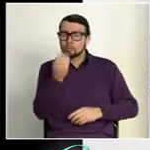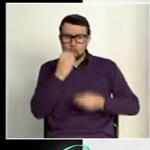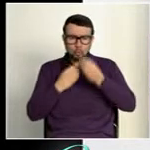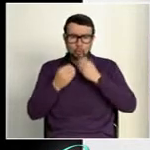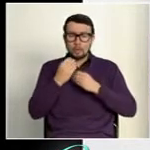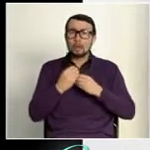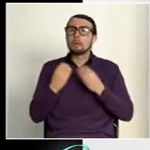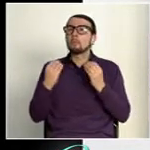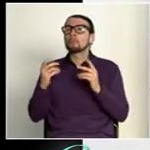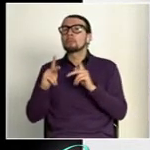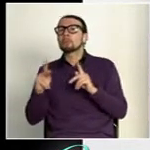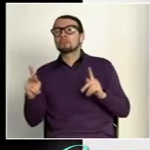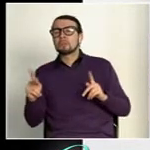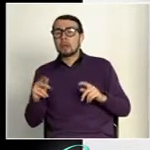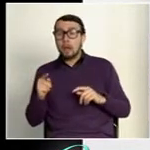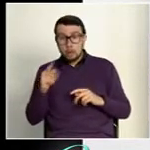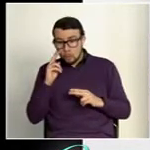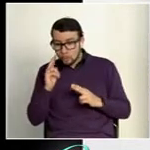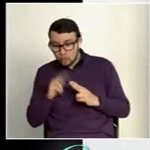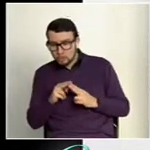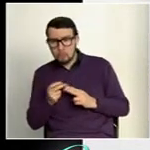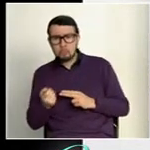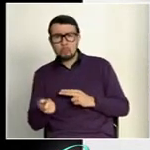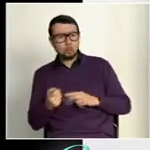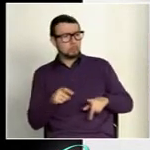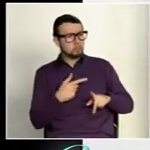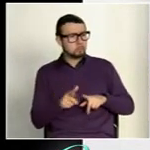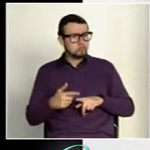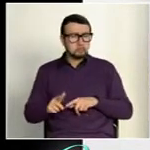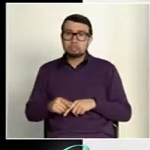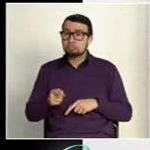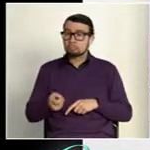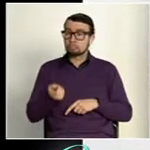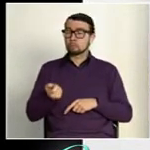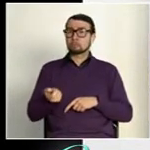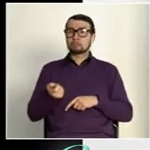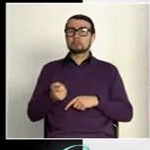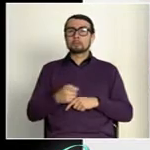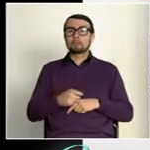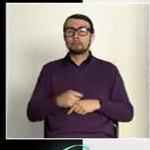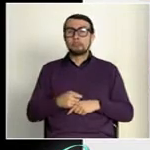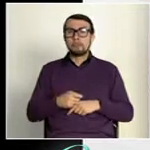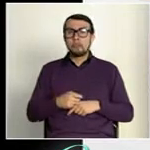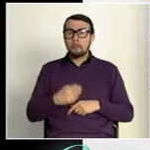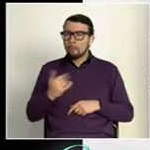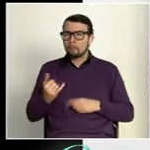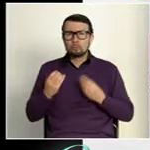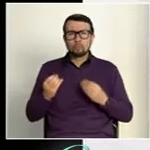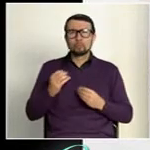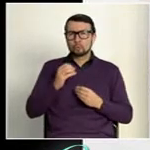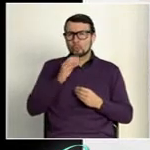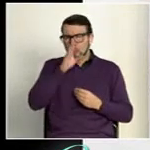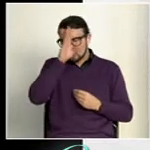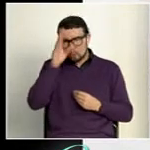muchas personas solamente conocen muy pocos alimentos, conocen muy reducidos, lo repiten con mucha frecuencia, pero tenemos